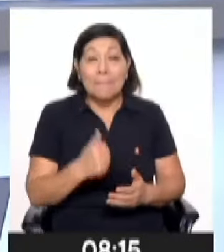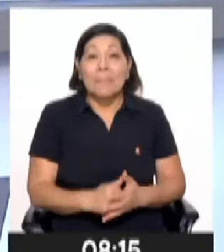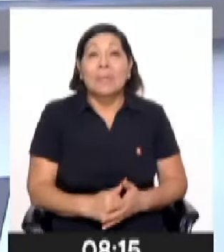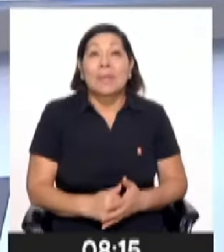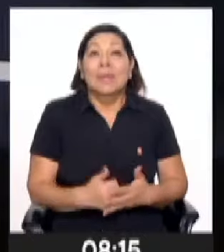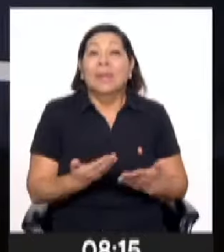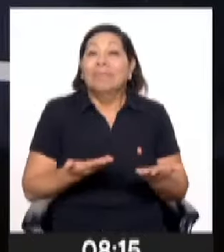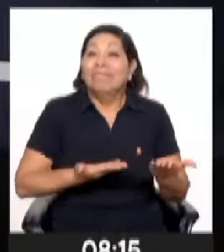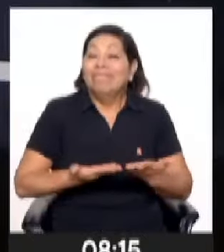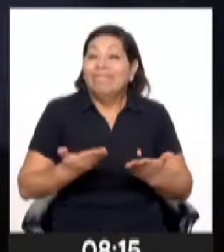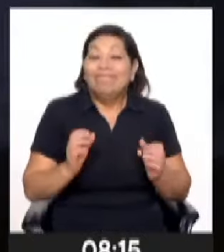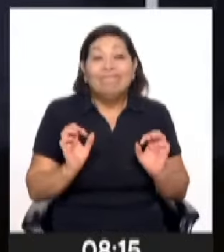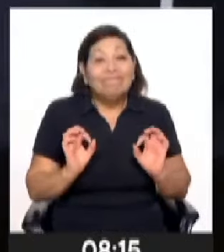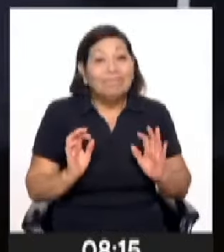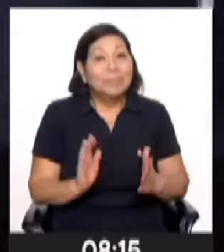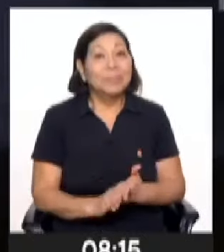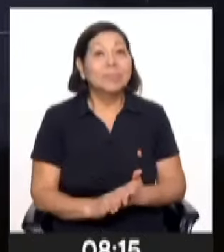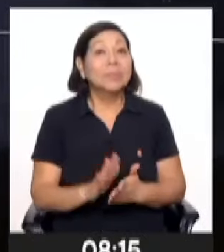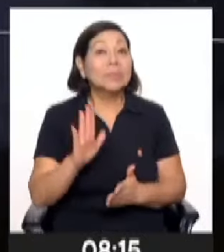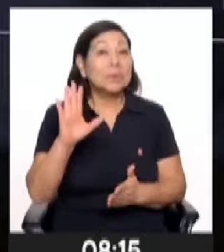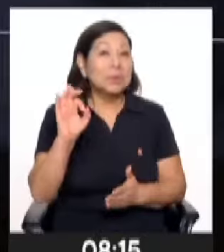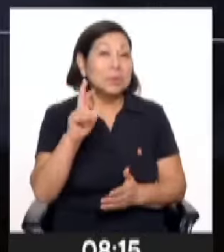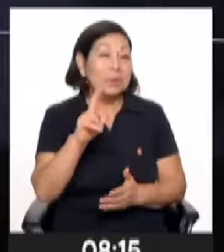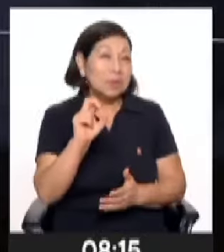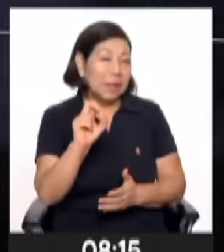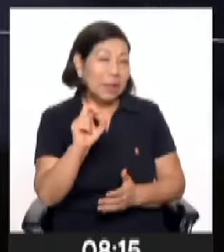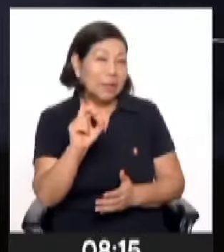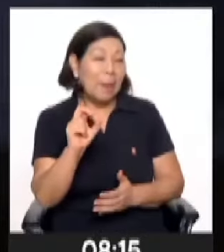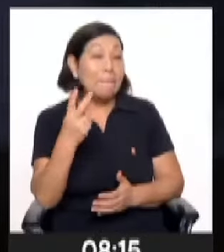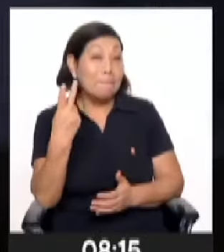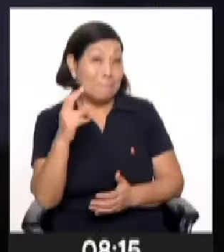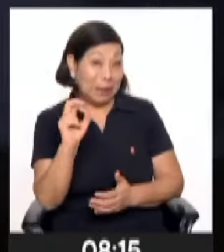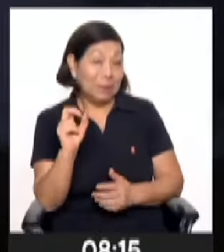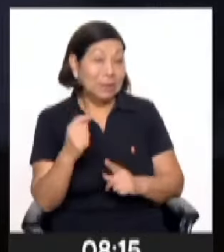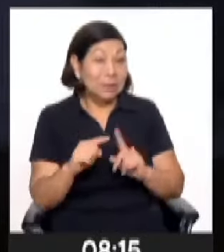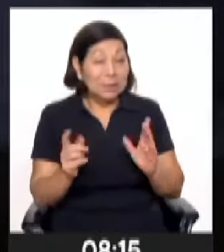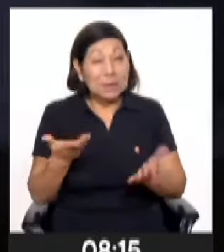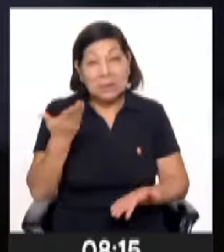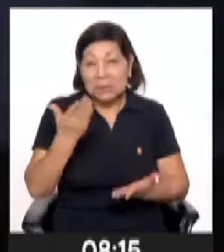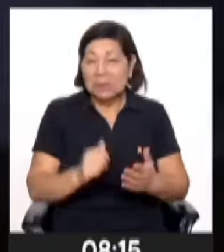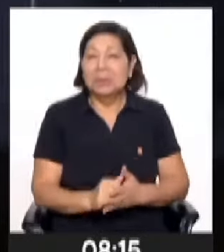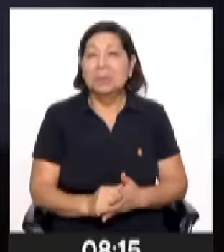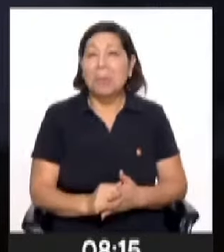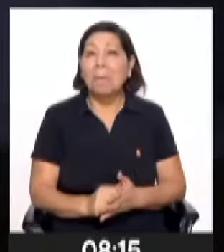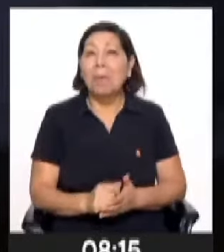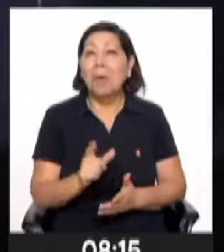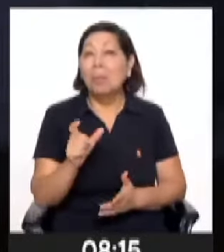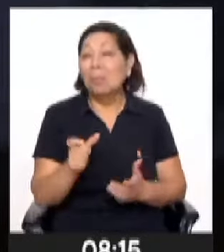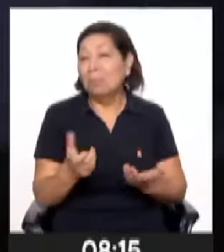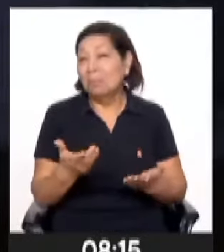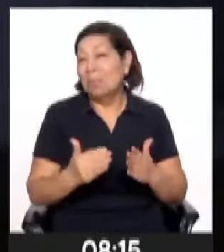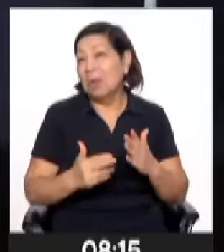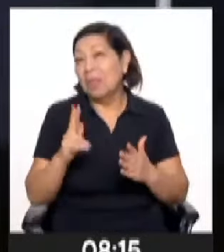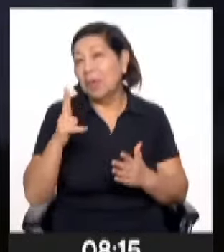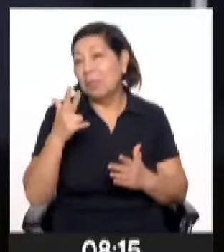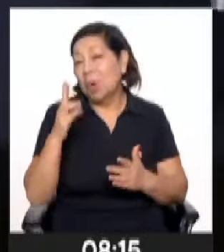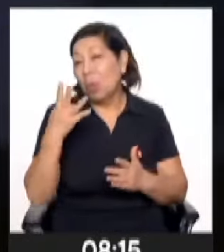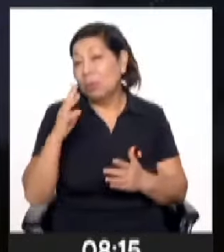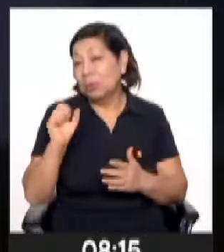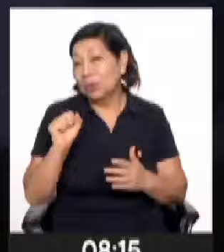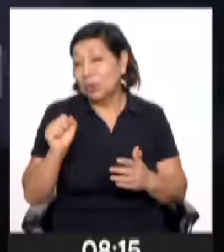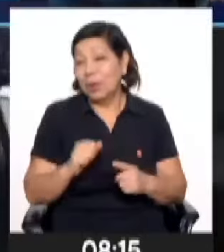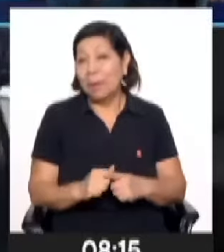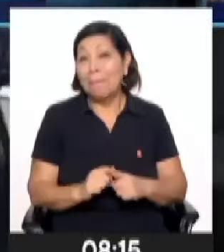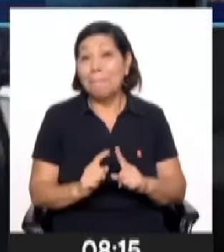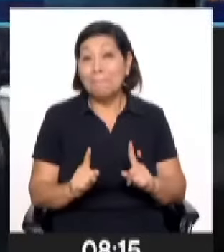Mira, es relativo porque, claro, esto del 50-30-20 puede funcionar para un promedio, una persona que gana en promedio, no sé, 3.000, 4.000